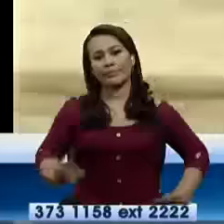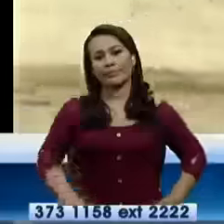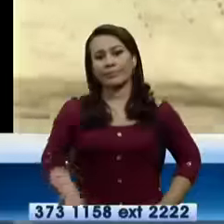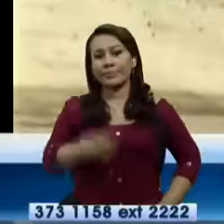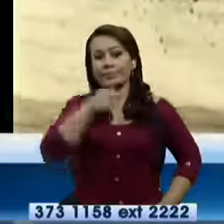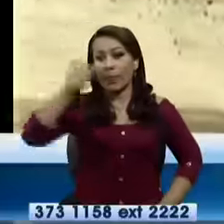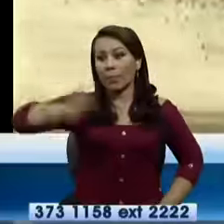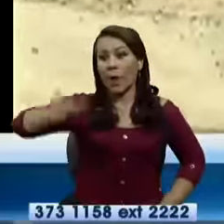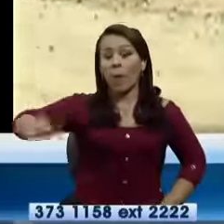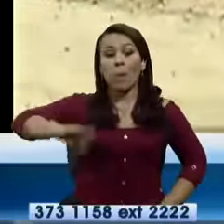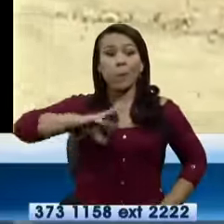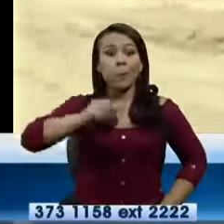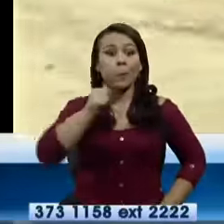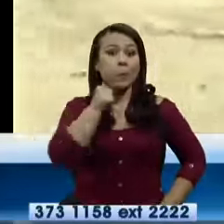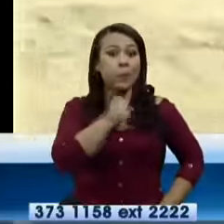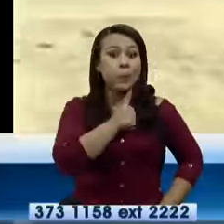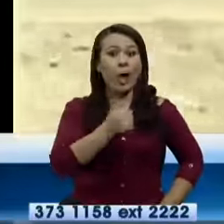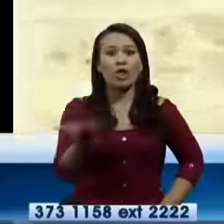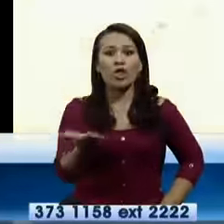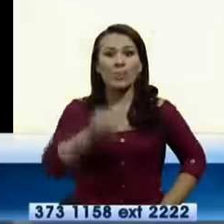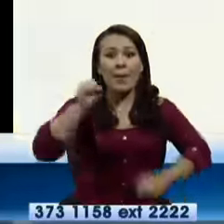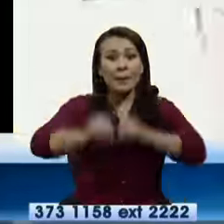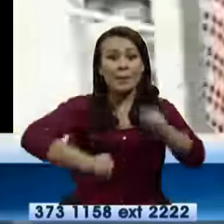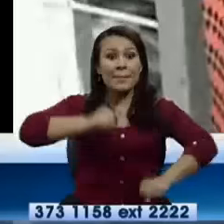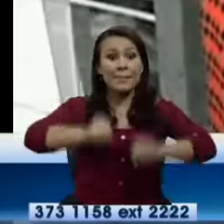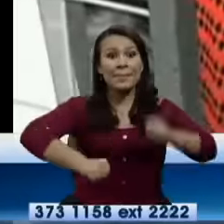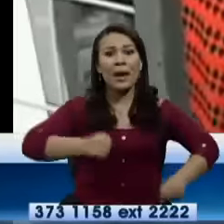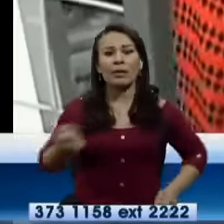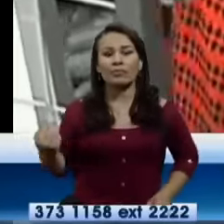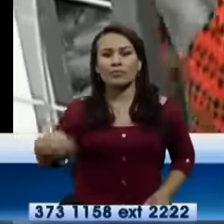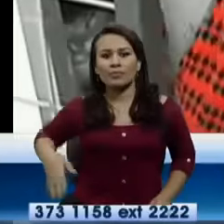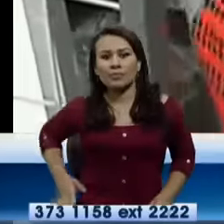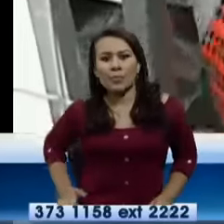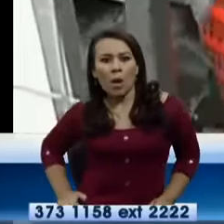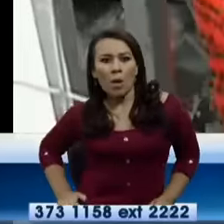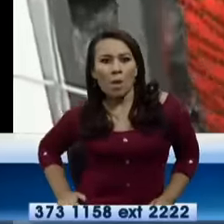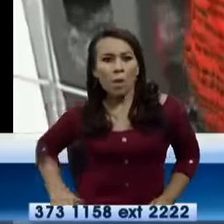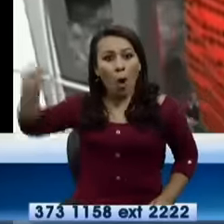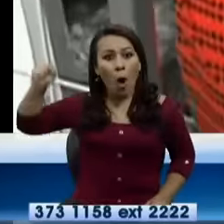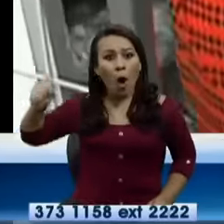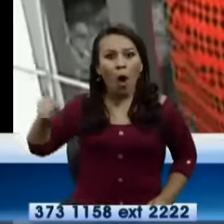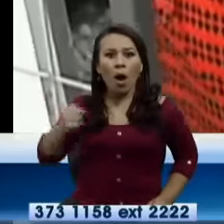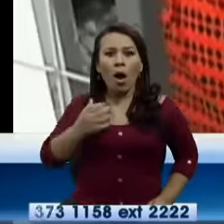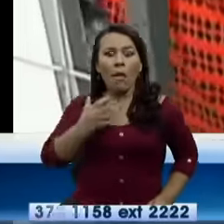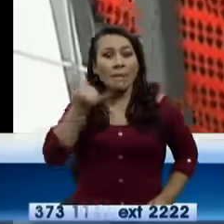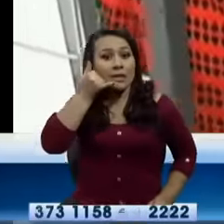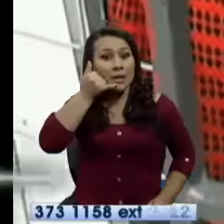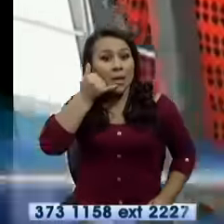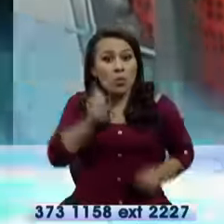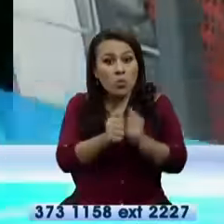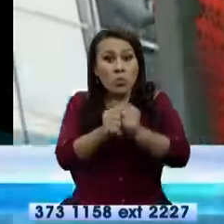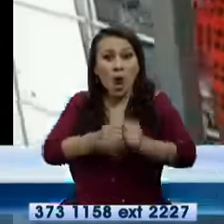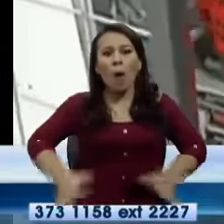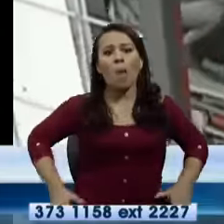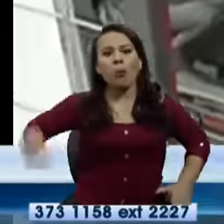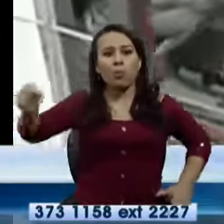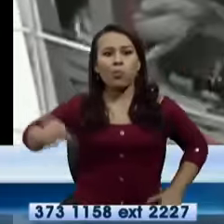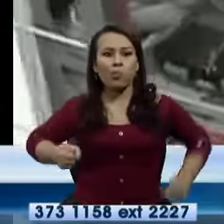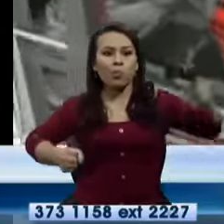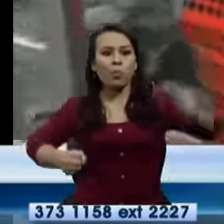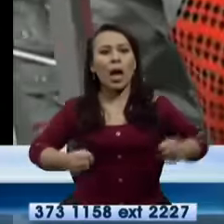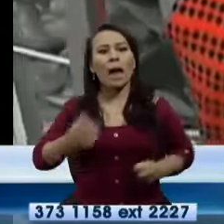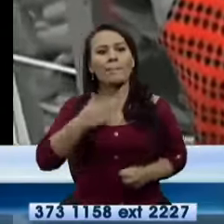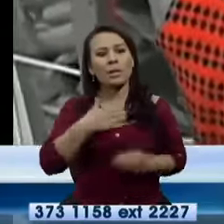antisociales se movilizaban en bicicleta me metieron la mano al bolsillo y sacaron el celular y la plata y a mi comadre se